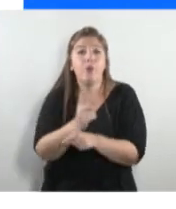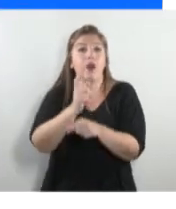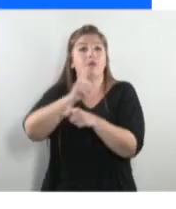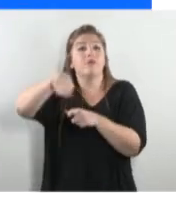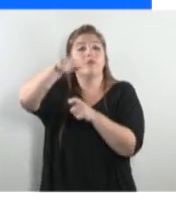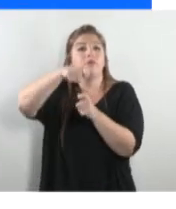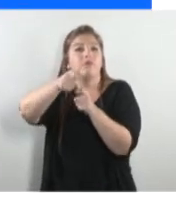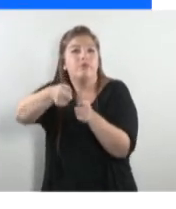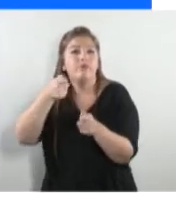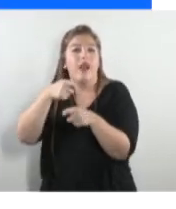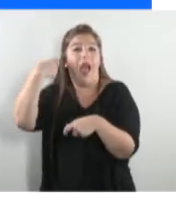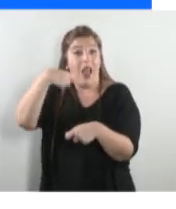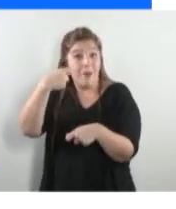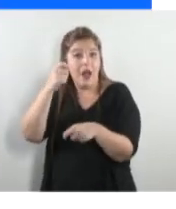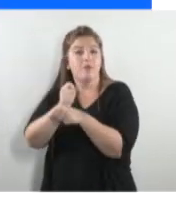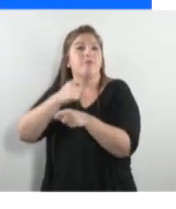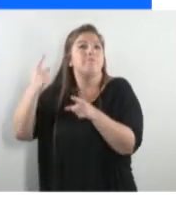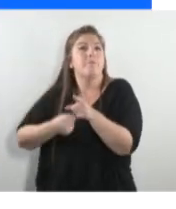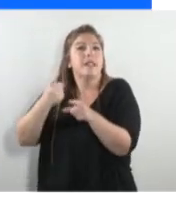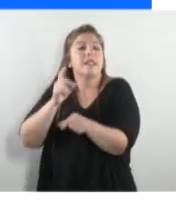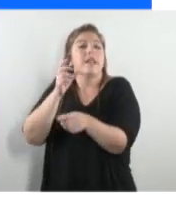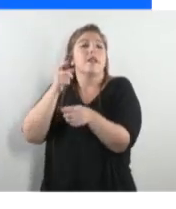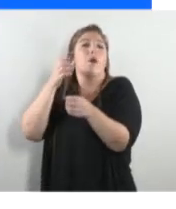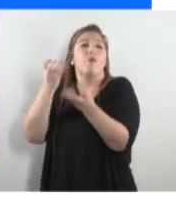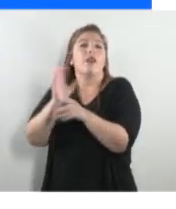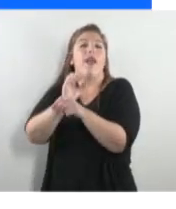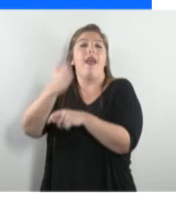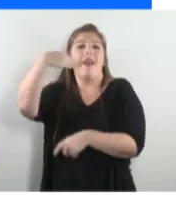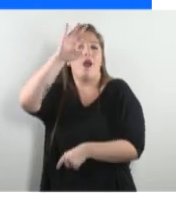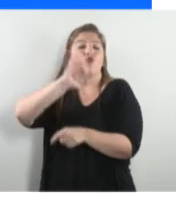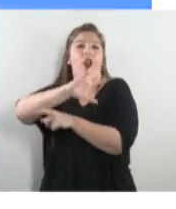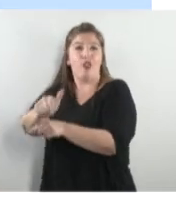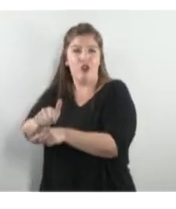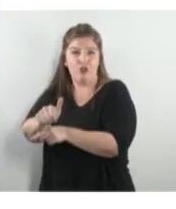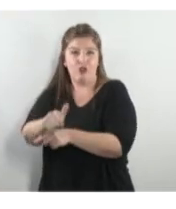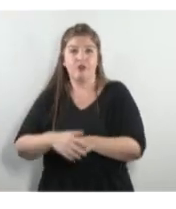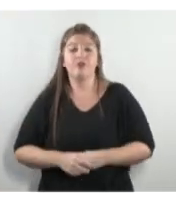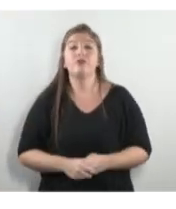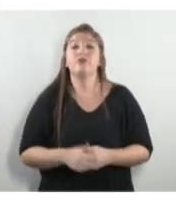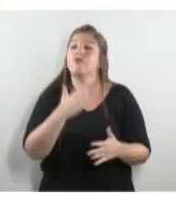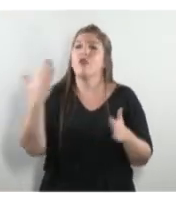lo persiguen como a pleito porque es un gaucho ladrón. En lo fundamental,